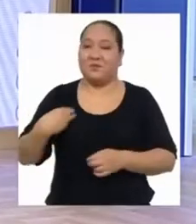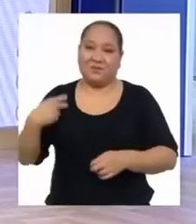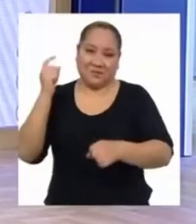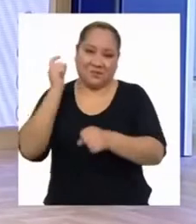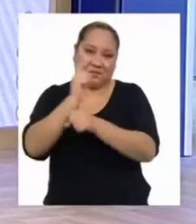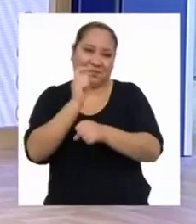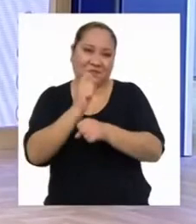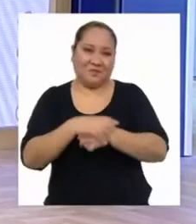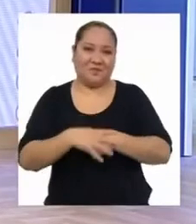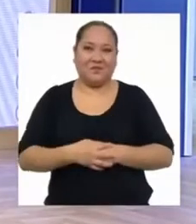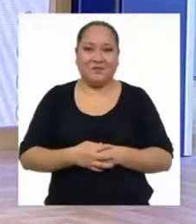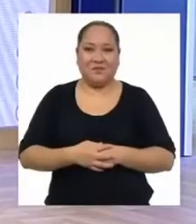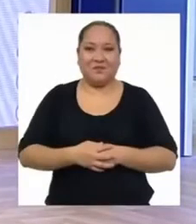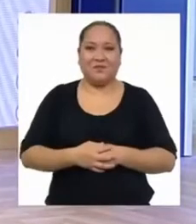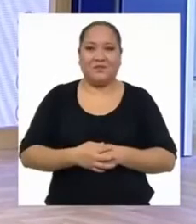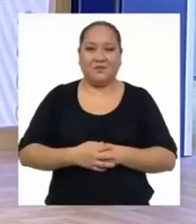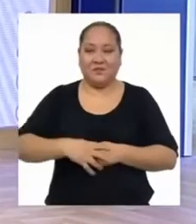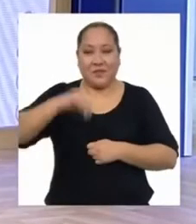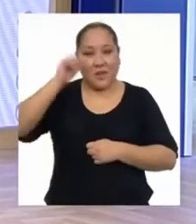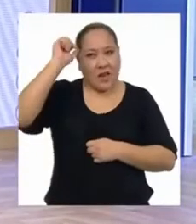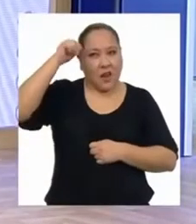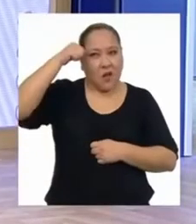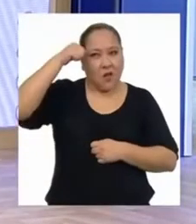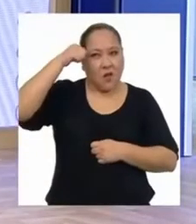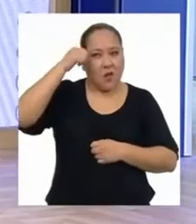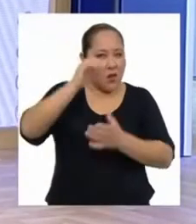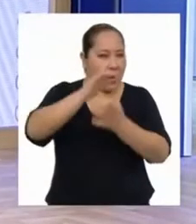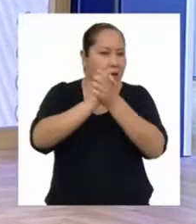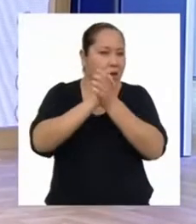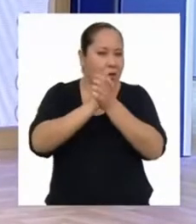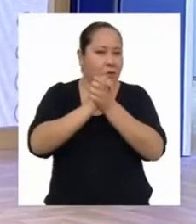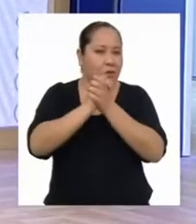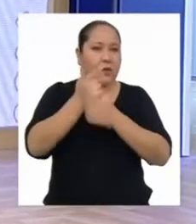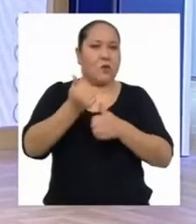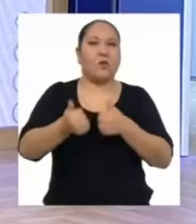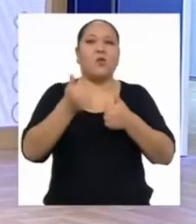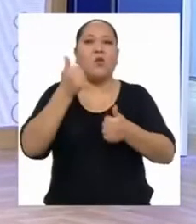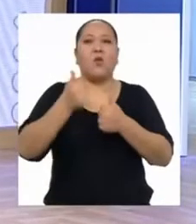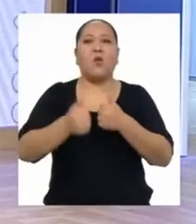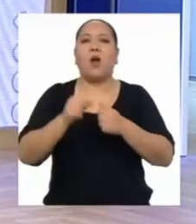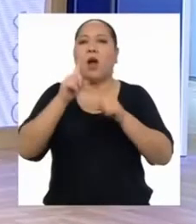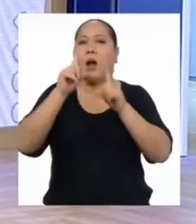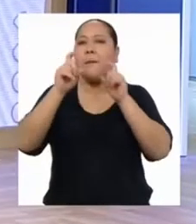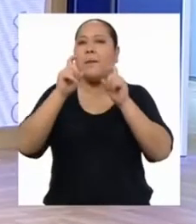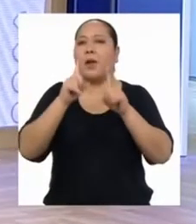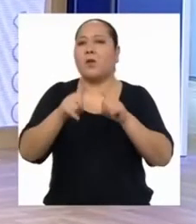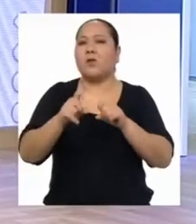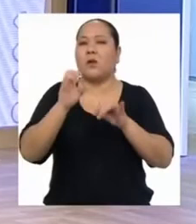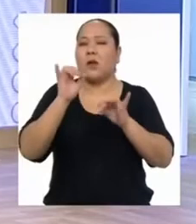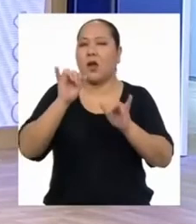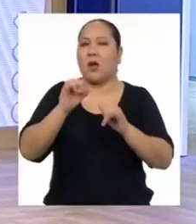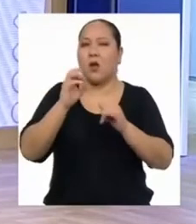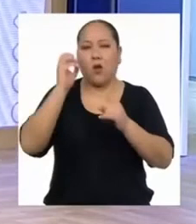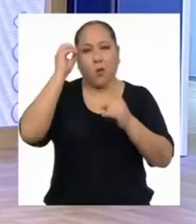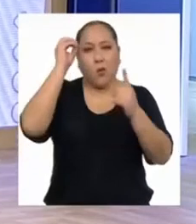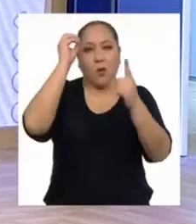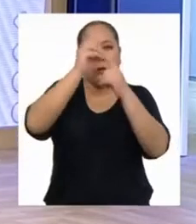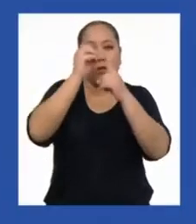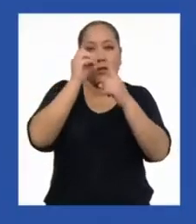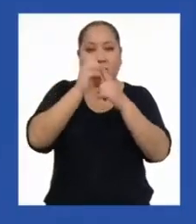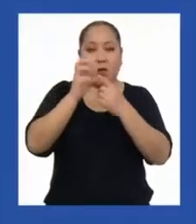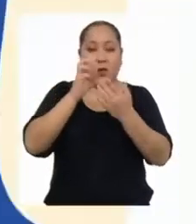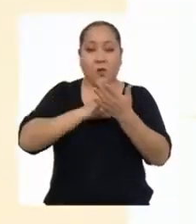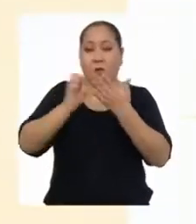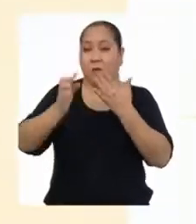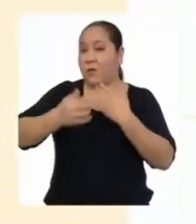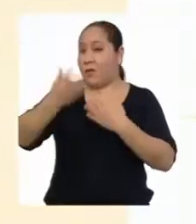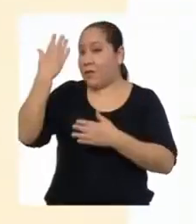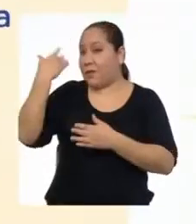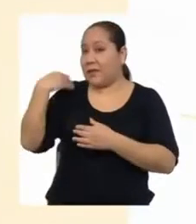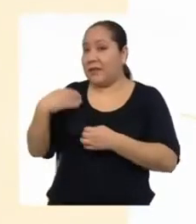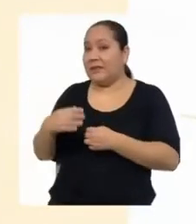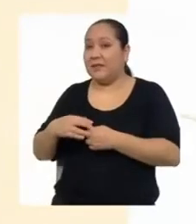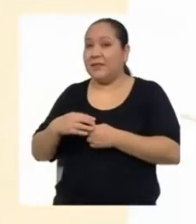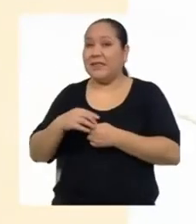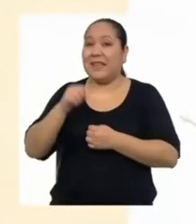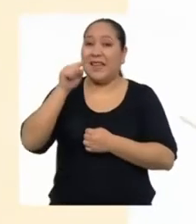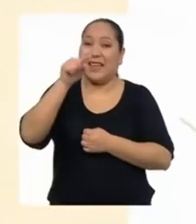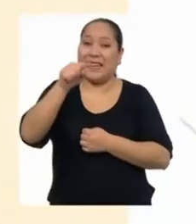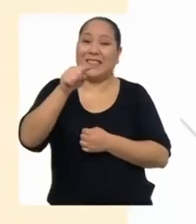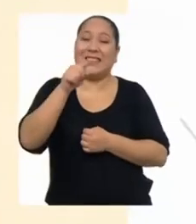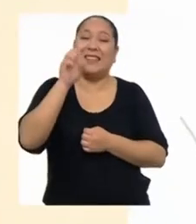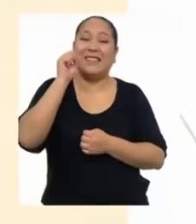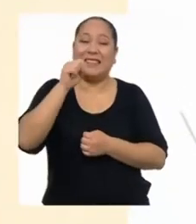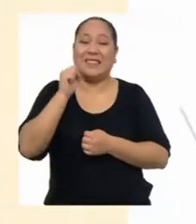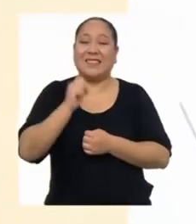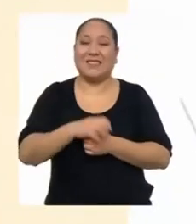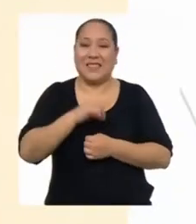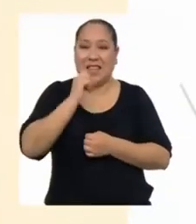Educación. ¿Recuerdan, amigas y amigos, cuál era la pregunta que quedó como reto en el programa de la vez pasada? Esa vez